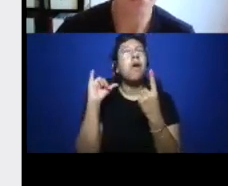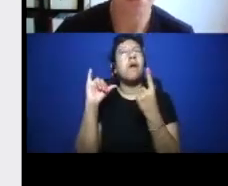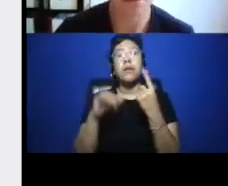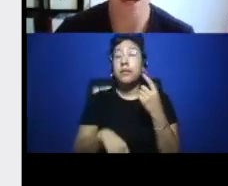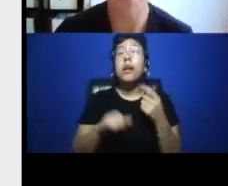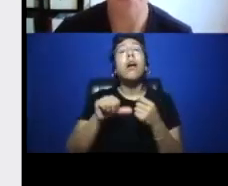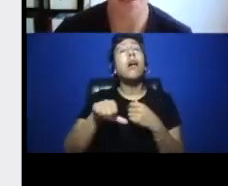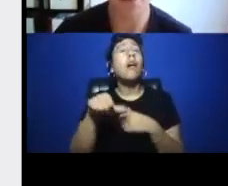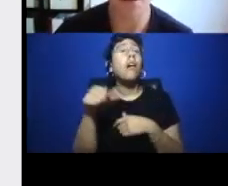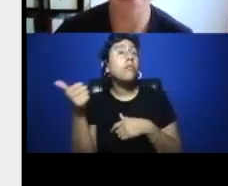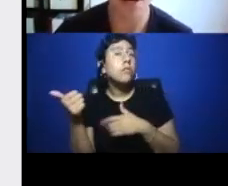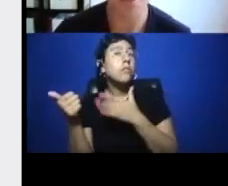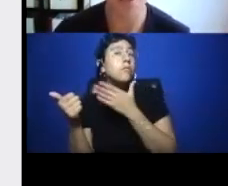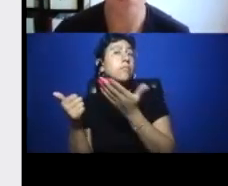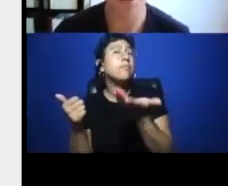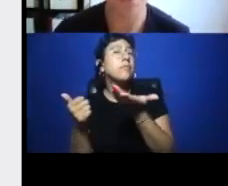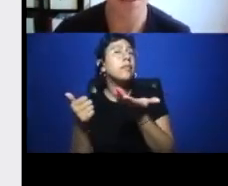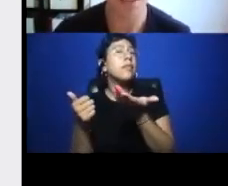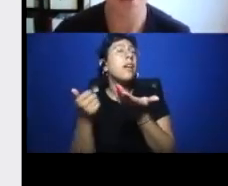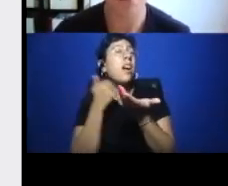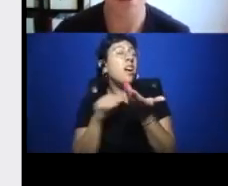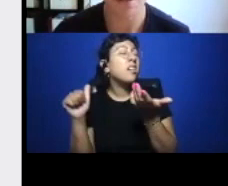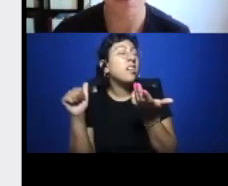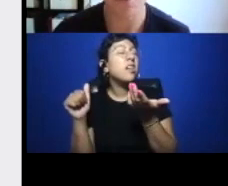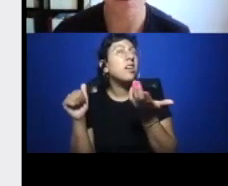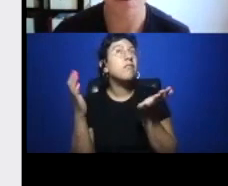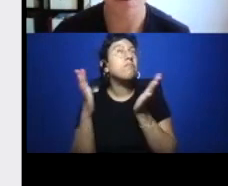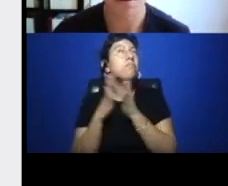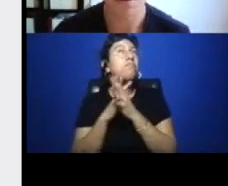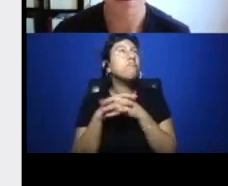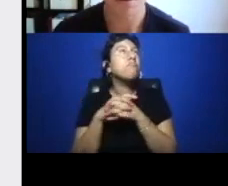Y también me encantaría escuchar si hay